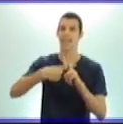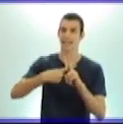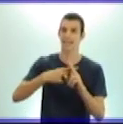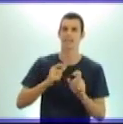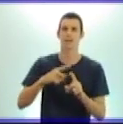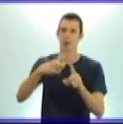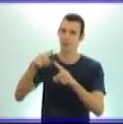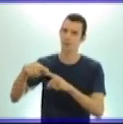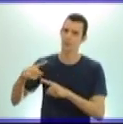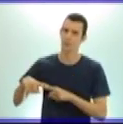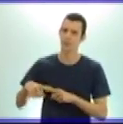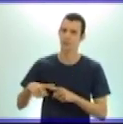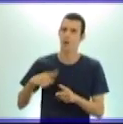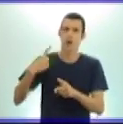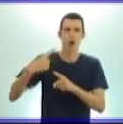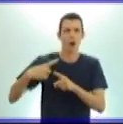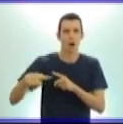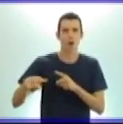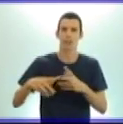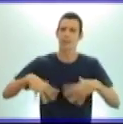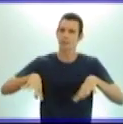próximo hecho.